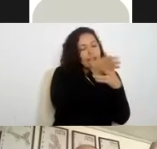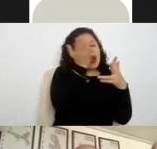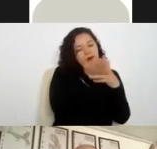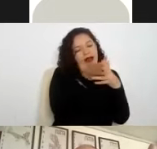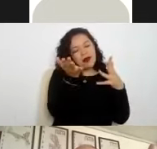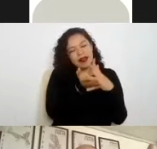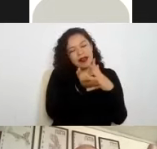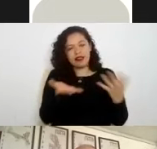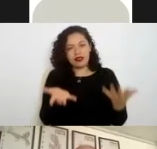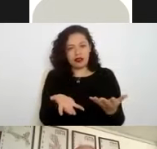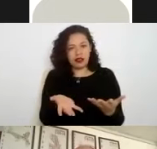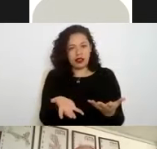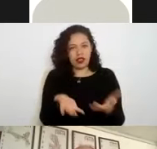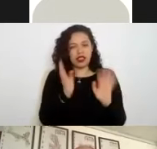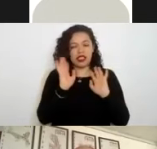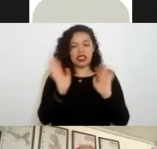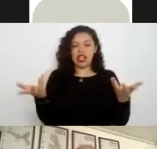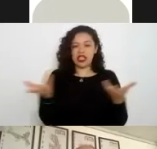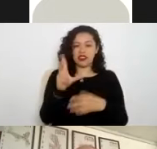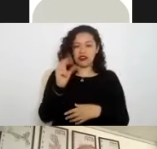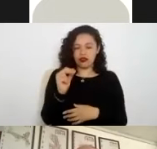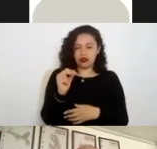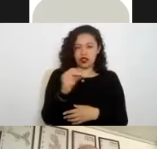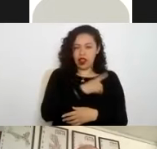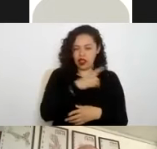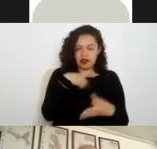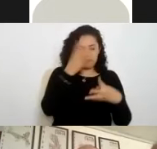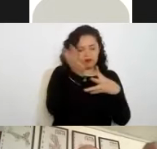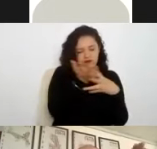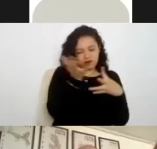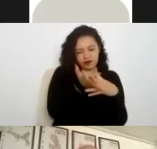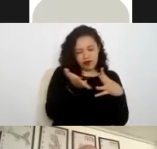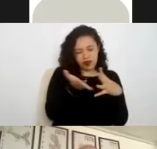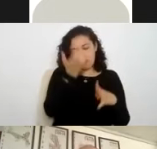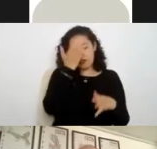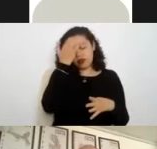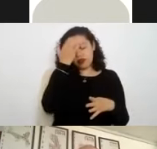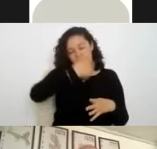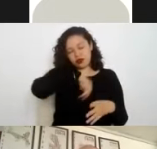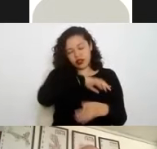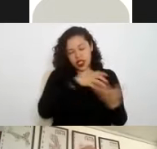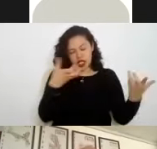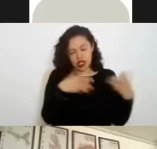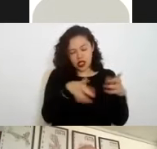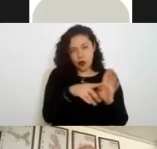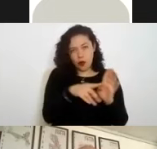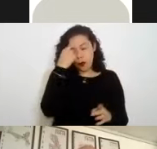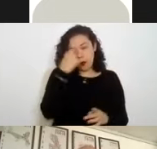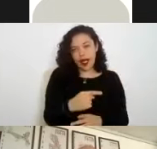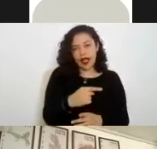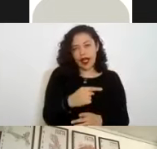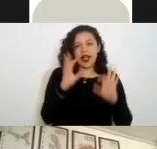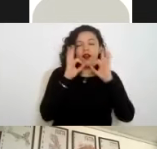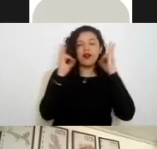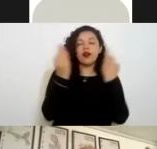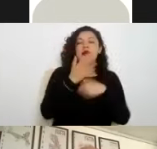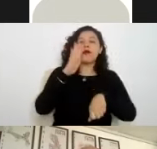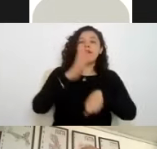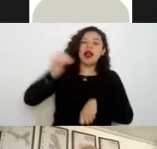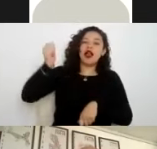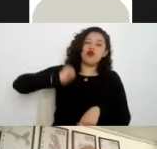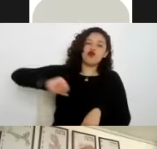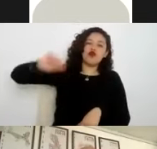ya se hace. Y no, la segmentación es muy importante saber cómo la vamos haciendo porque cada vez hay medios más tradicionales, hay medios